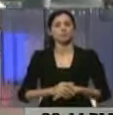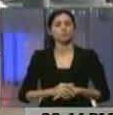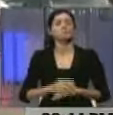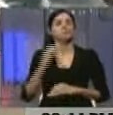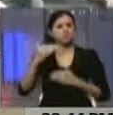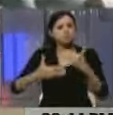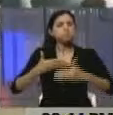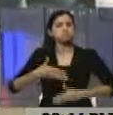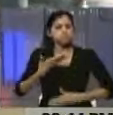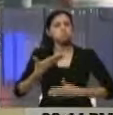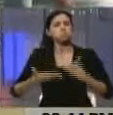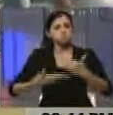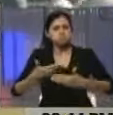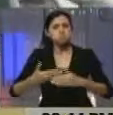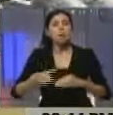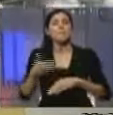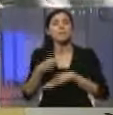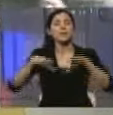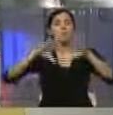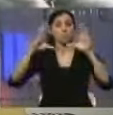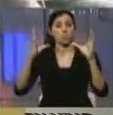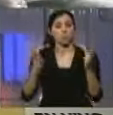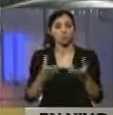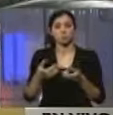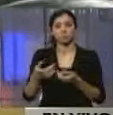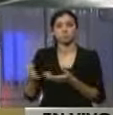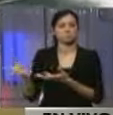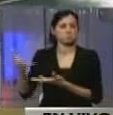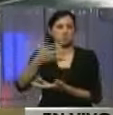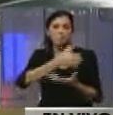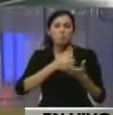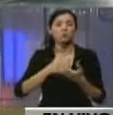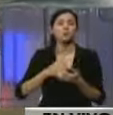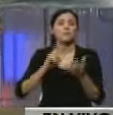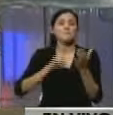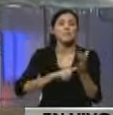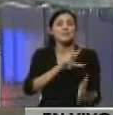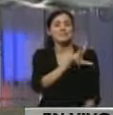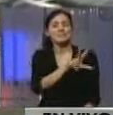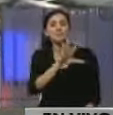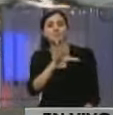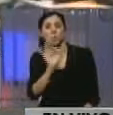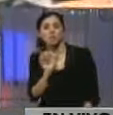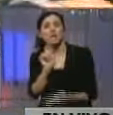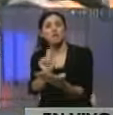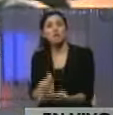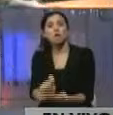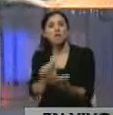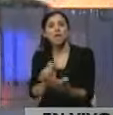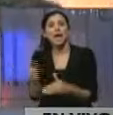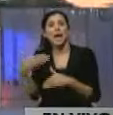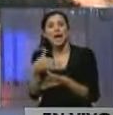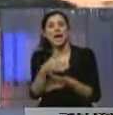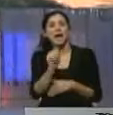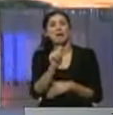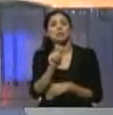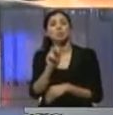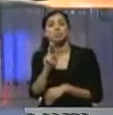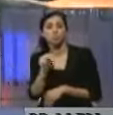capacidad de pesca en el mundo entero. Han traído 1.350 toneladas de atún aleta